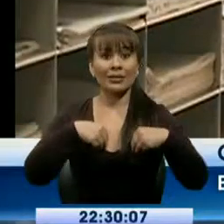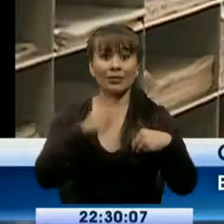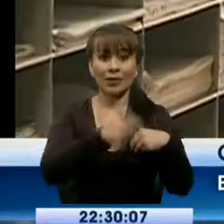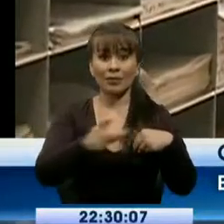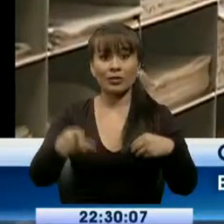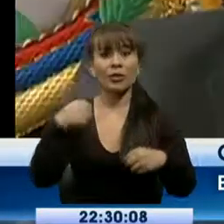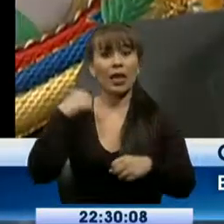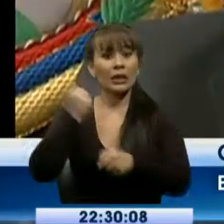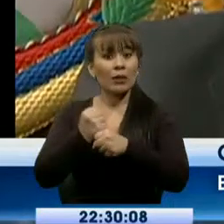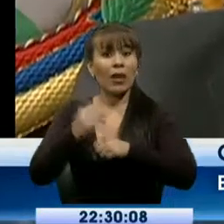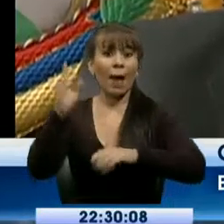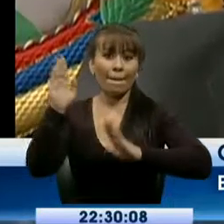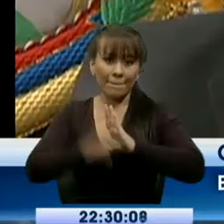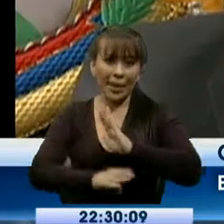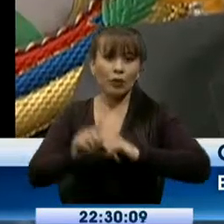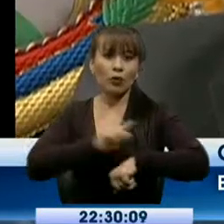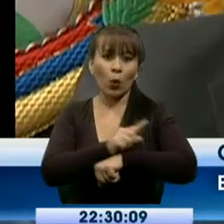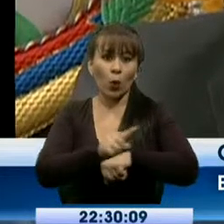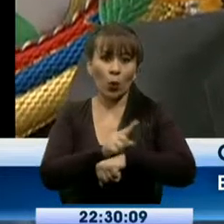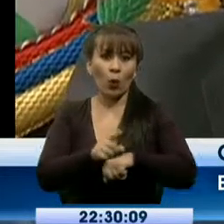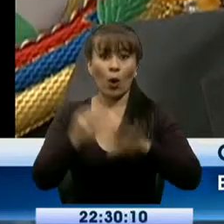jornada laboral. Pueden ya